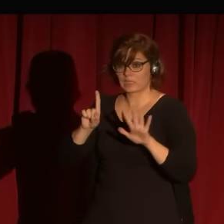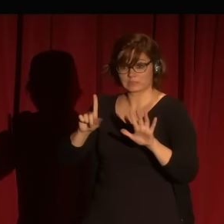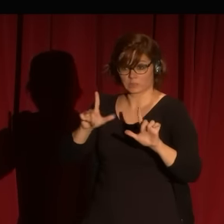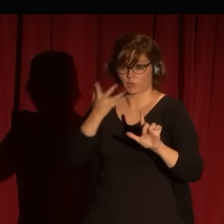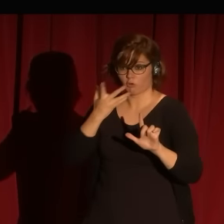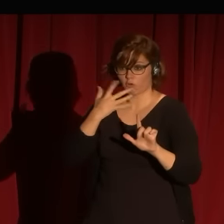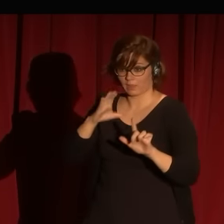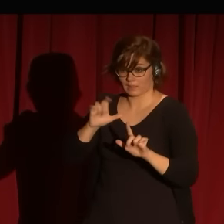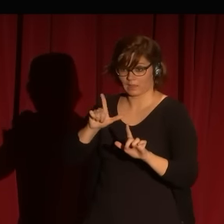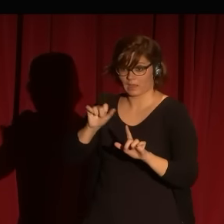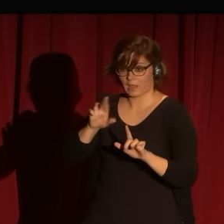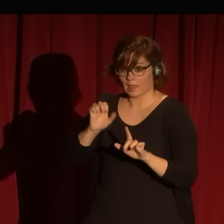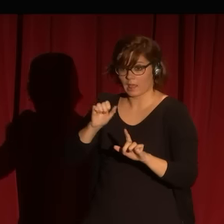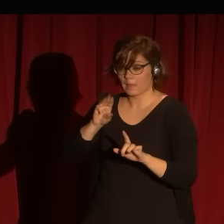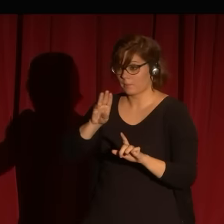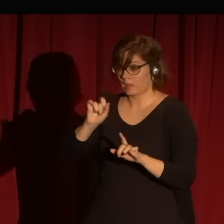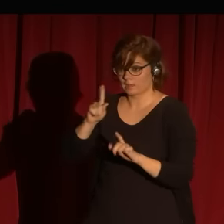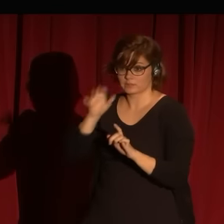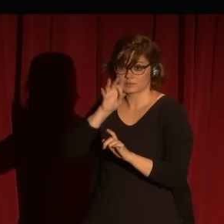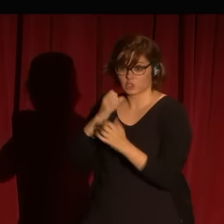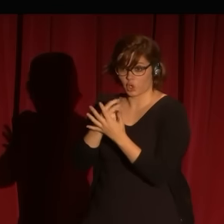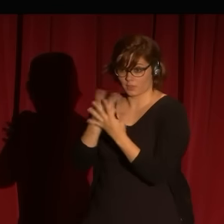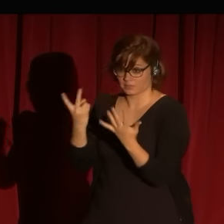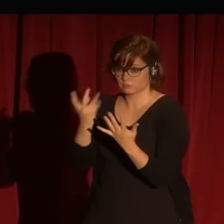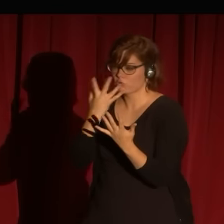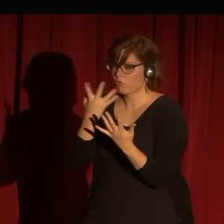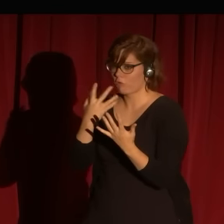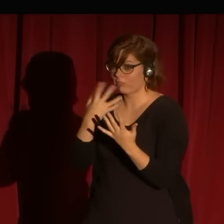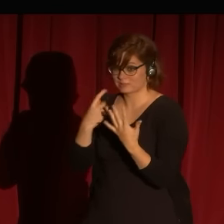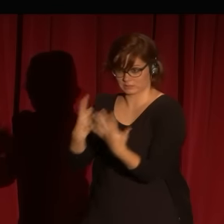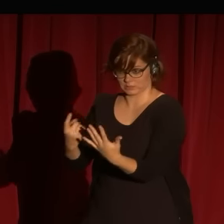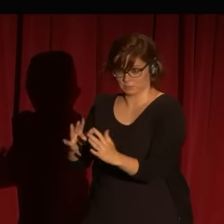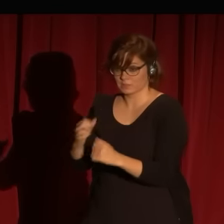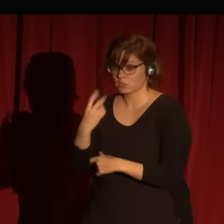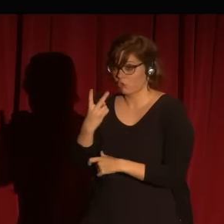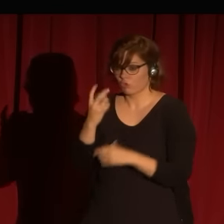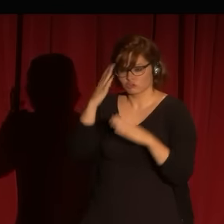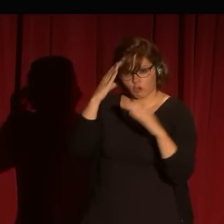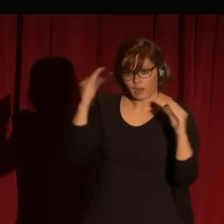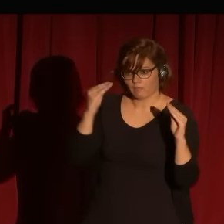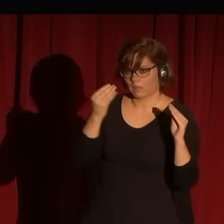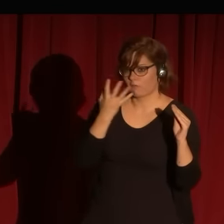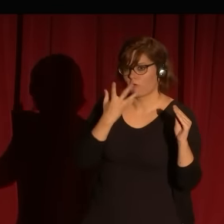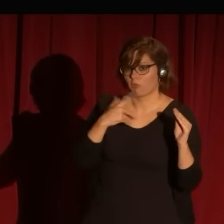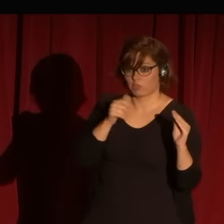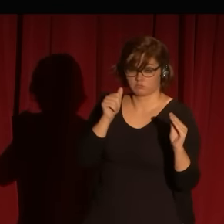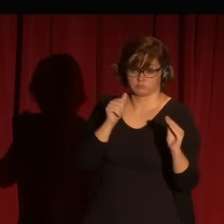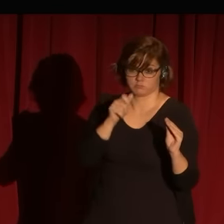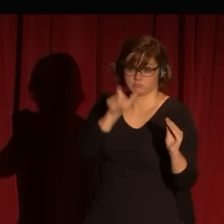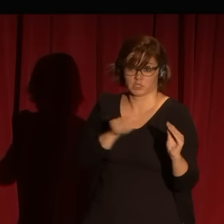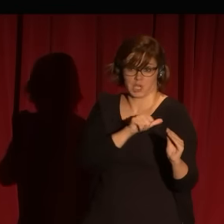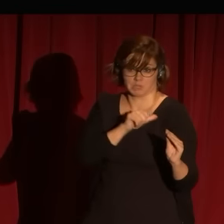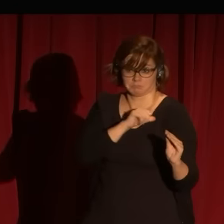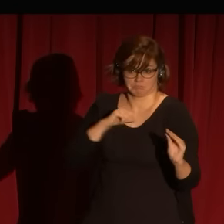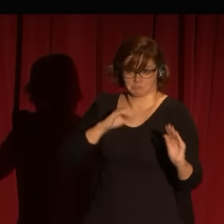se conocen de Clara pites documentados en el siglo X y solo se conocen seis dos están en Holanda en colecciones anónimas pero cuatro están en Madrid